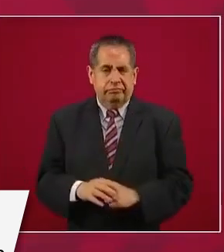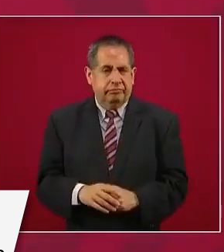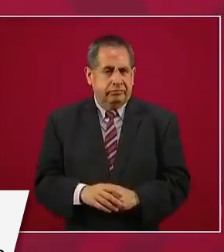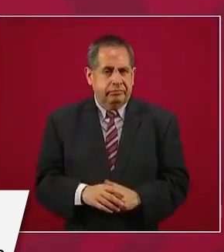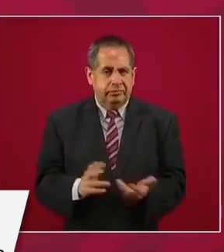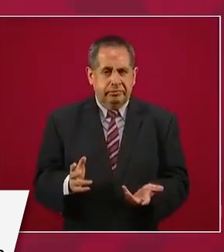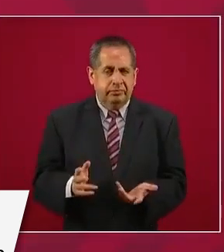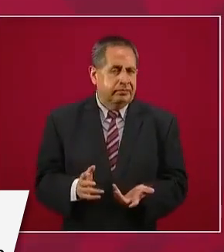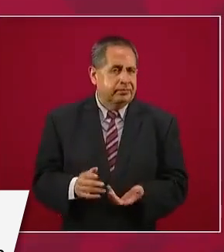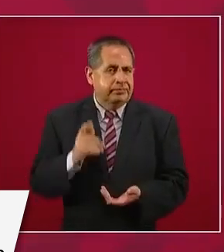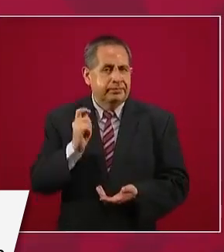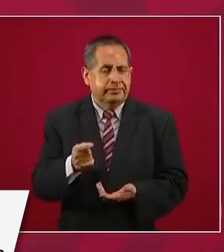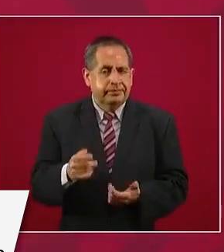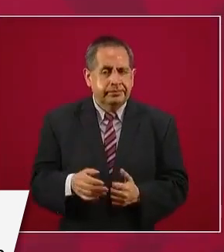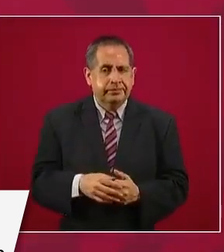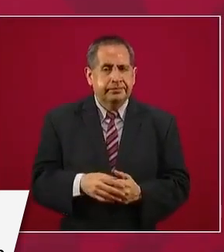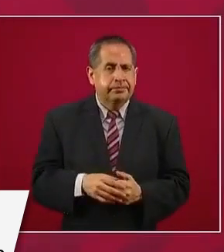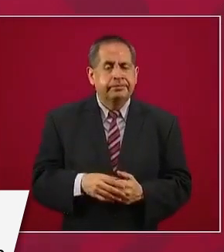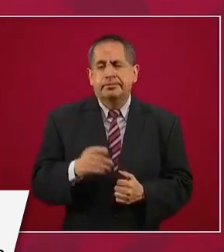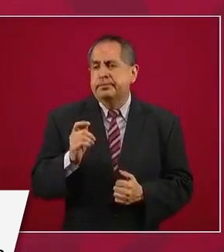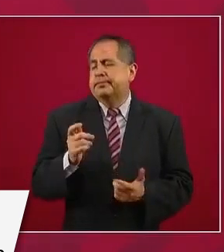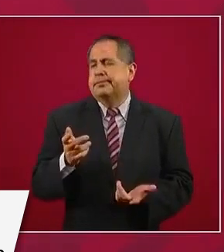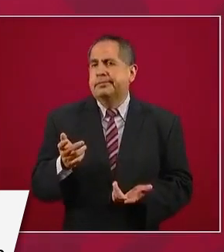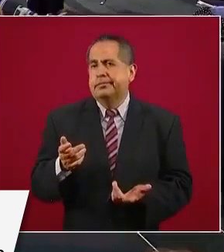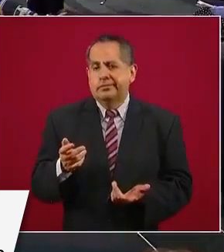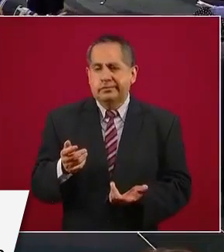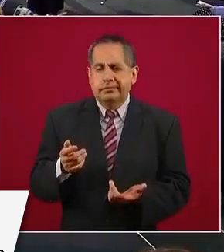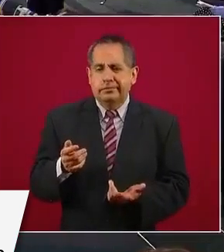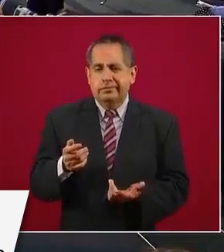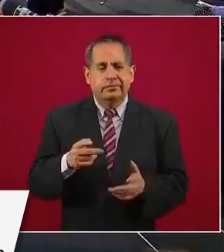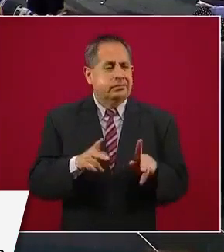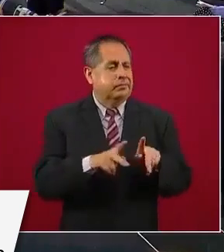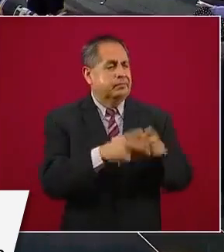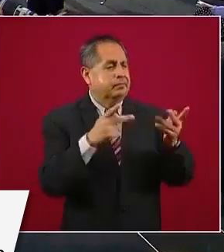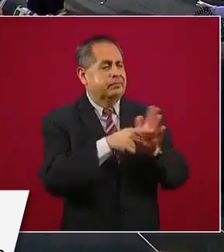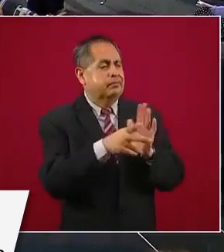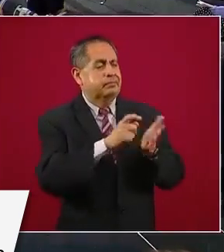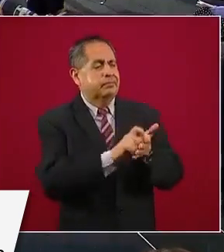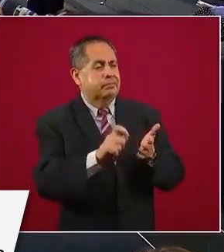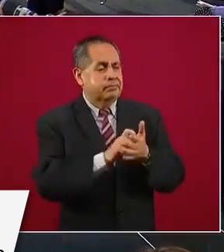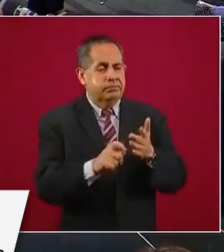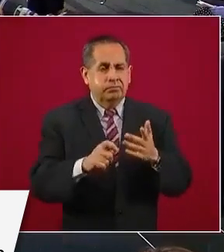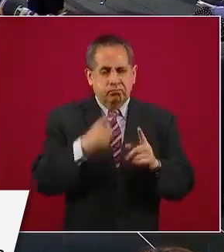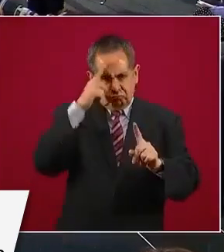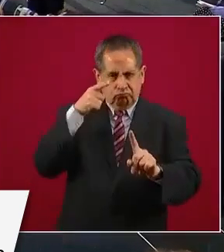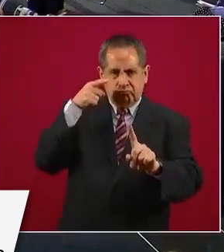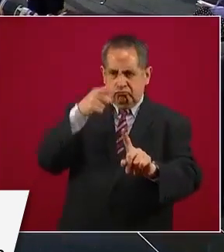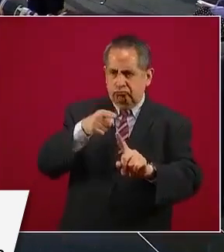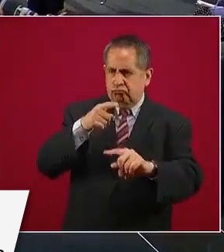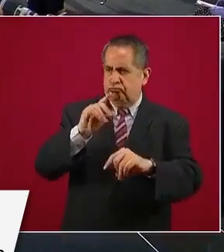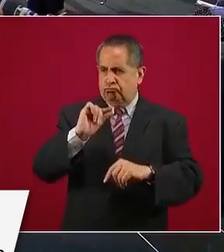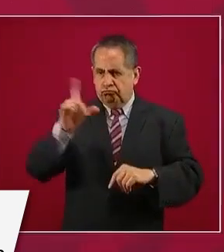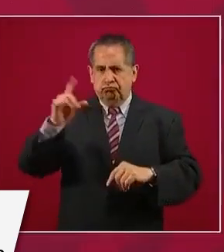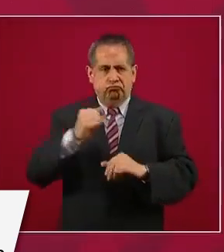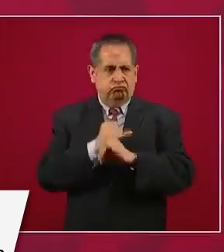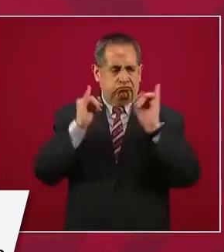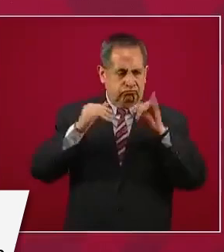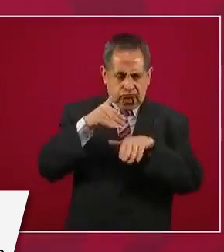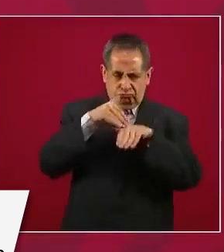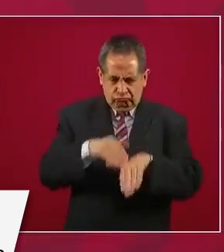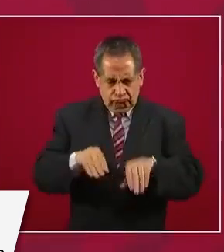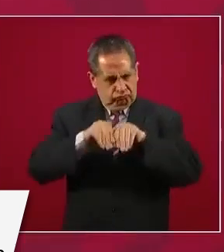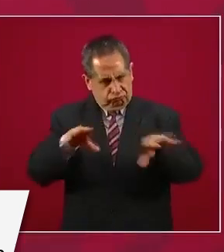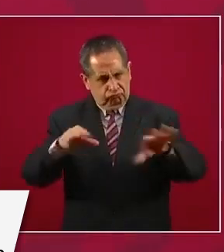porque no estamos hablando de un periodismo objetivo, profesional,